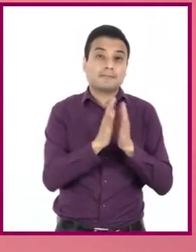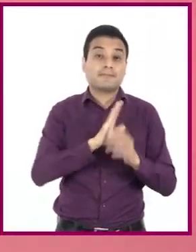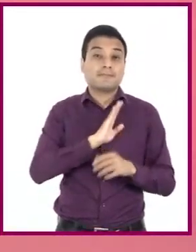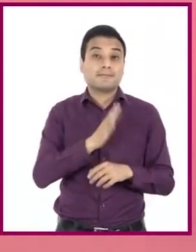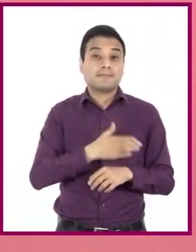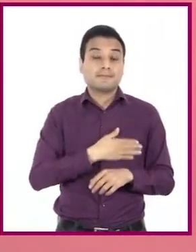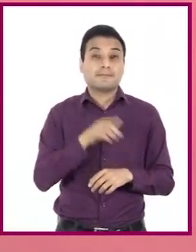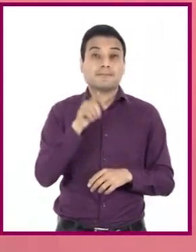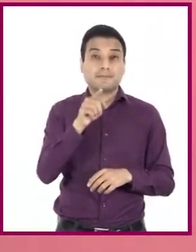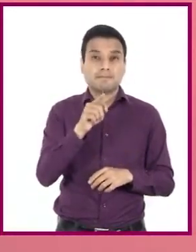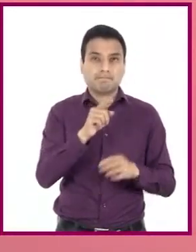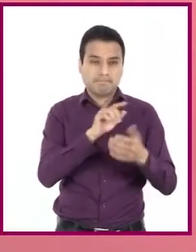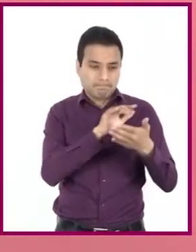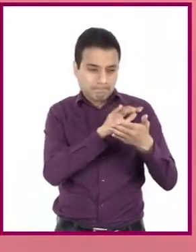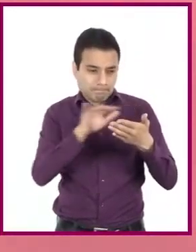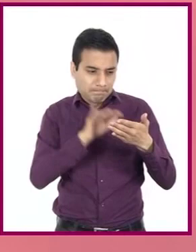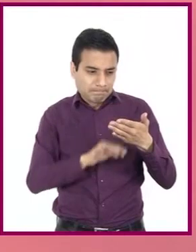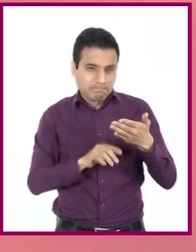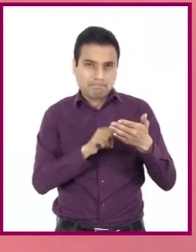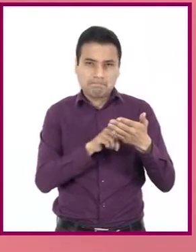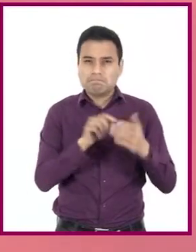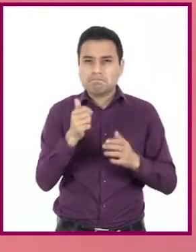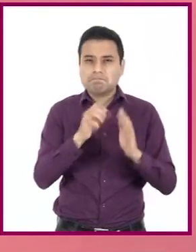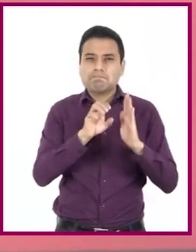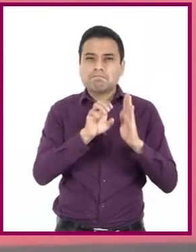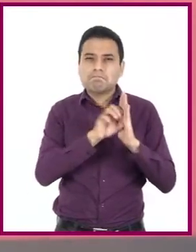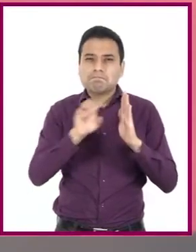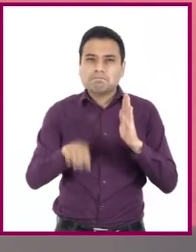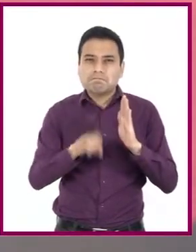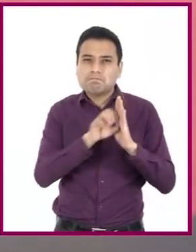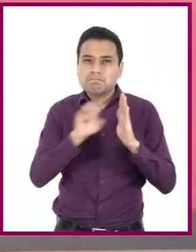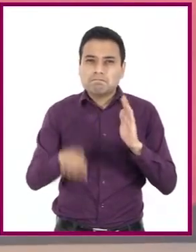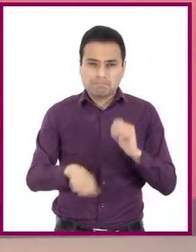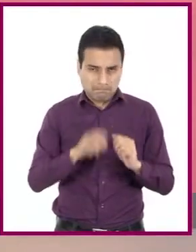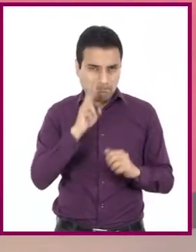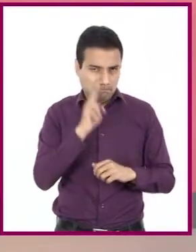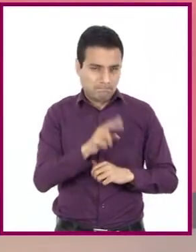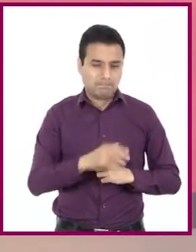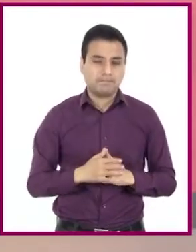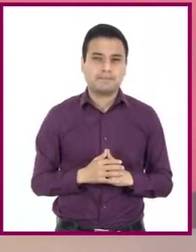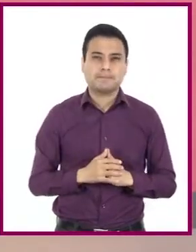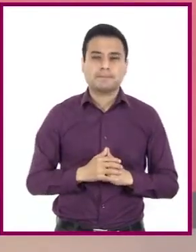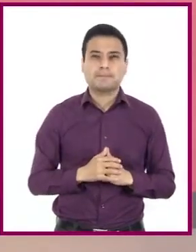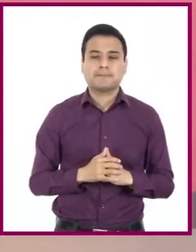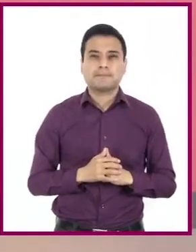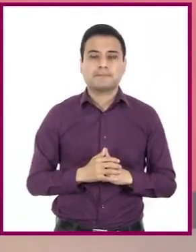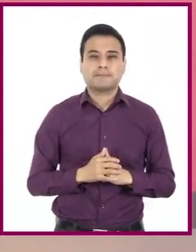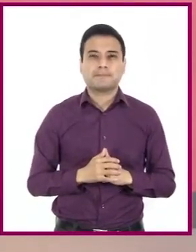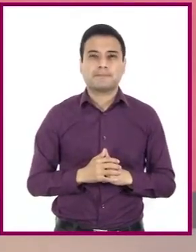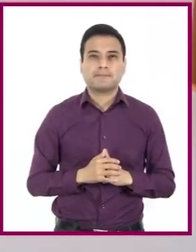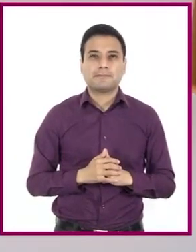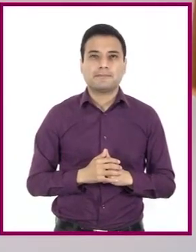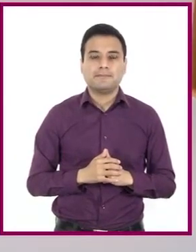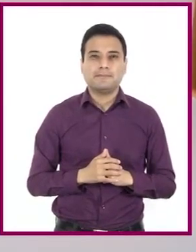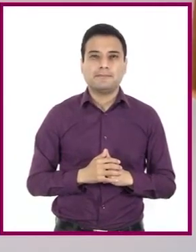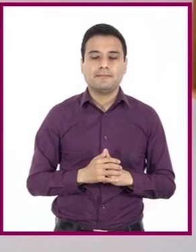lengua materna de segundo grado algunos otros ejemplos para reforzar lo aprendido.